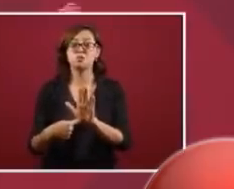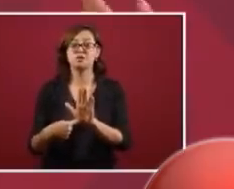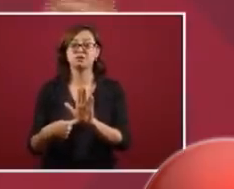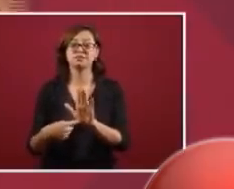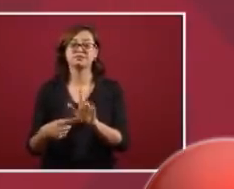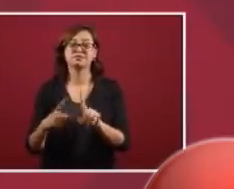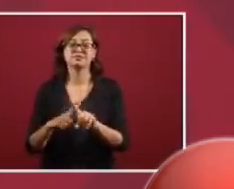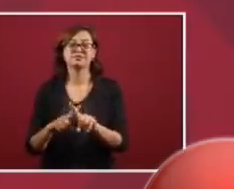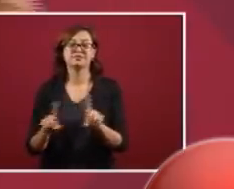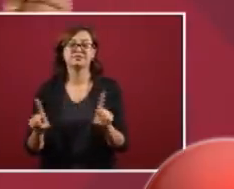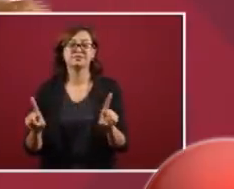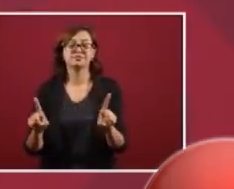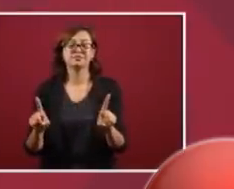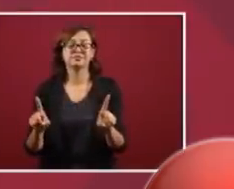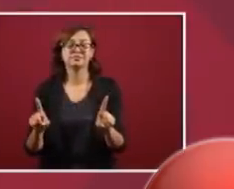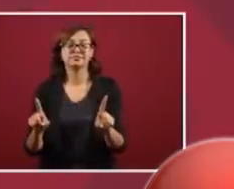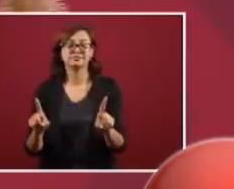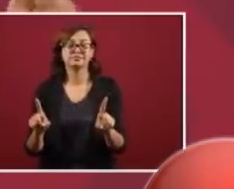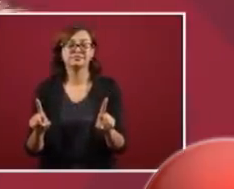de que